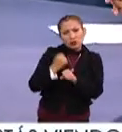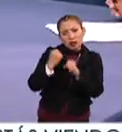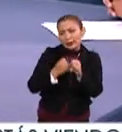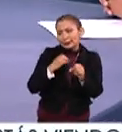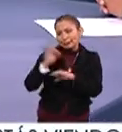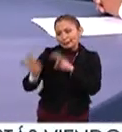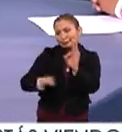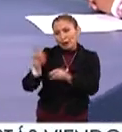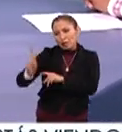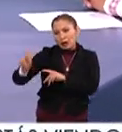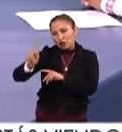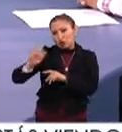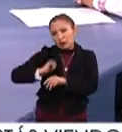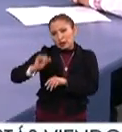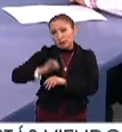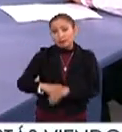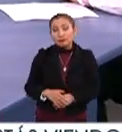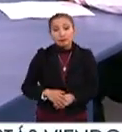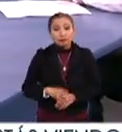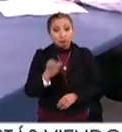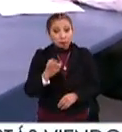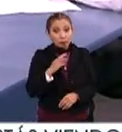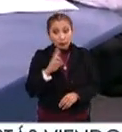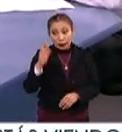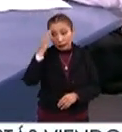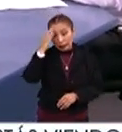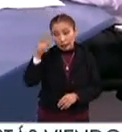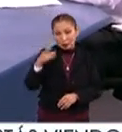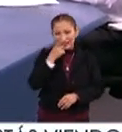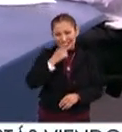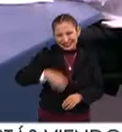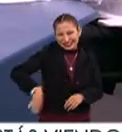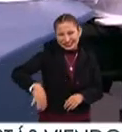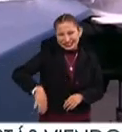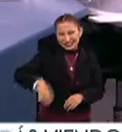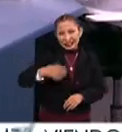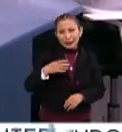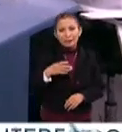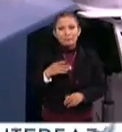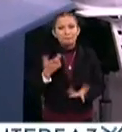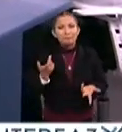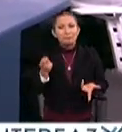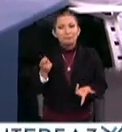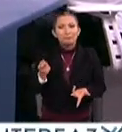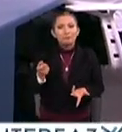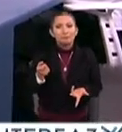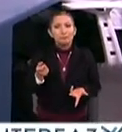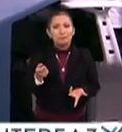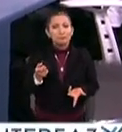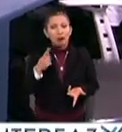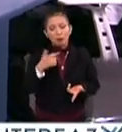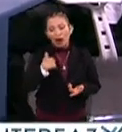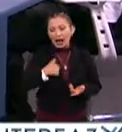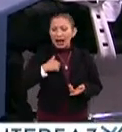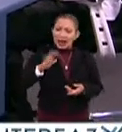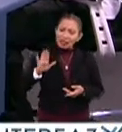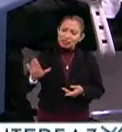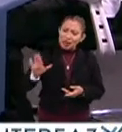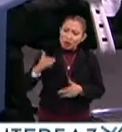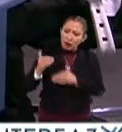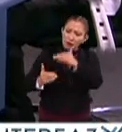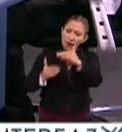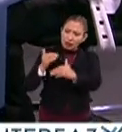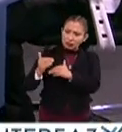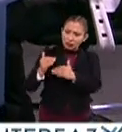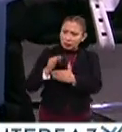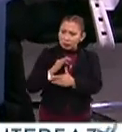trató a sus pueblos originarios. Se reconoce precisamente mucho eso que usted está comentando sobre lo que es Canadá, esos avances.